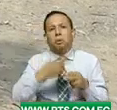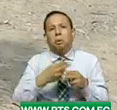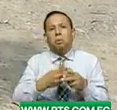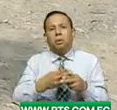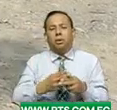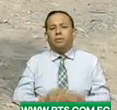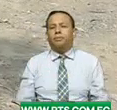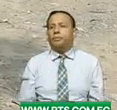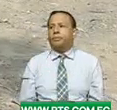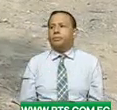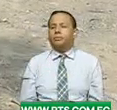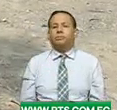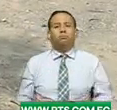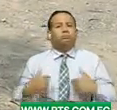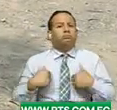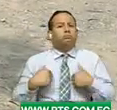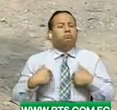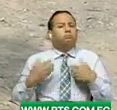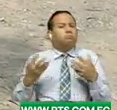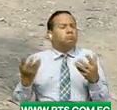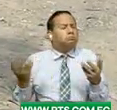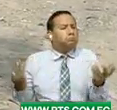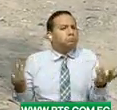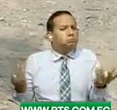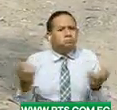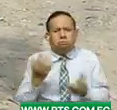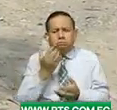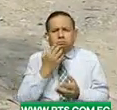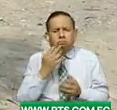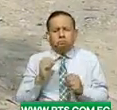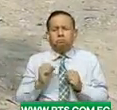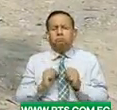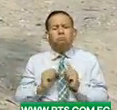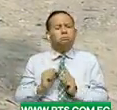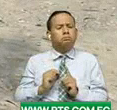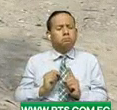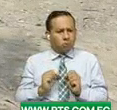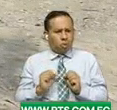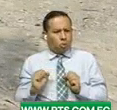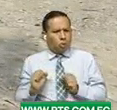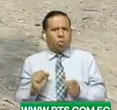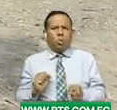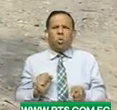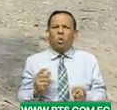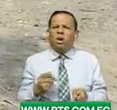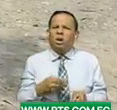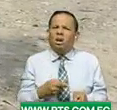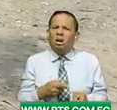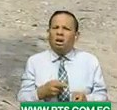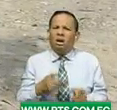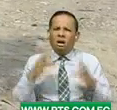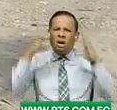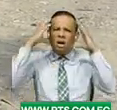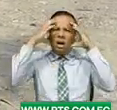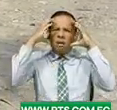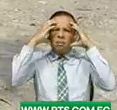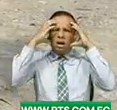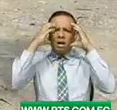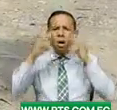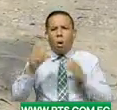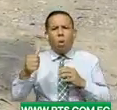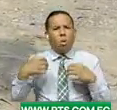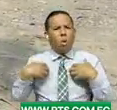hecho, no sé si me caí o no, en delante de ver la sorpresa que estaba ahí. Ese, el cráneo que ya estaba